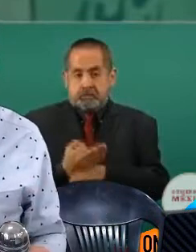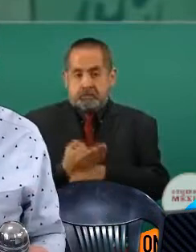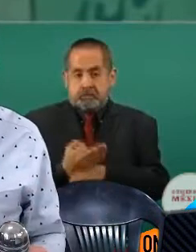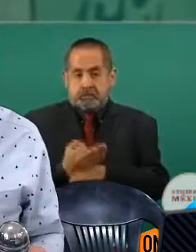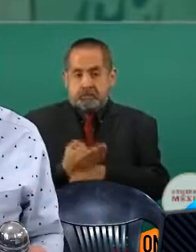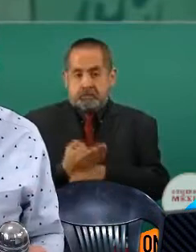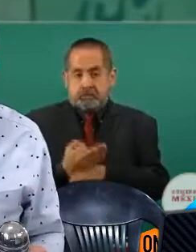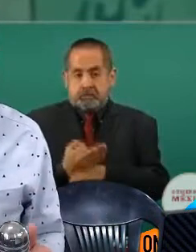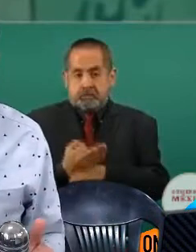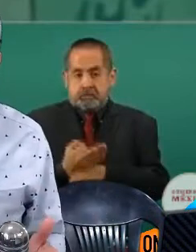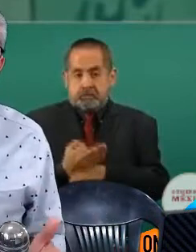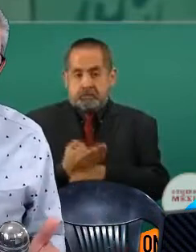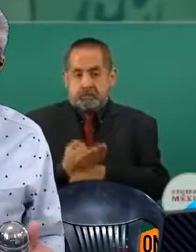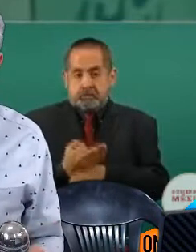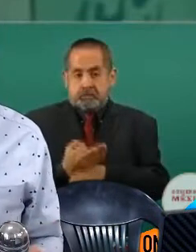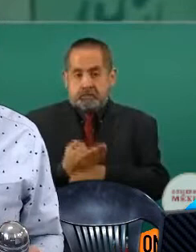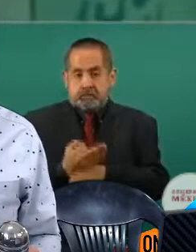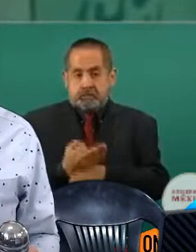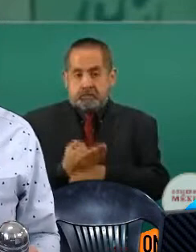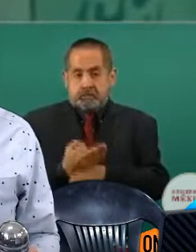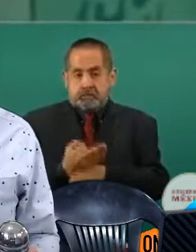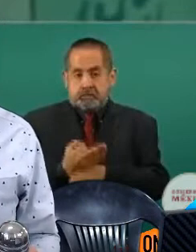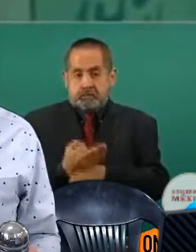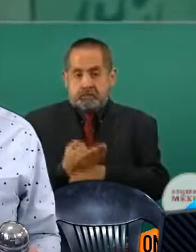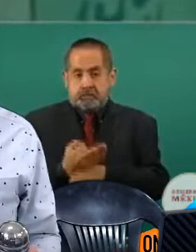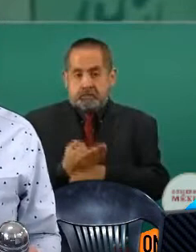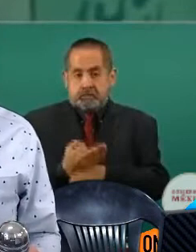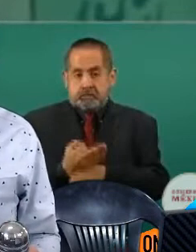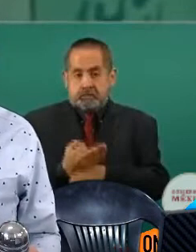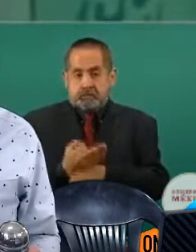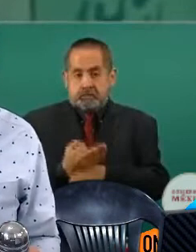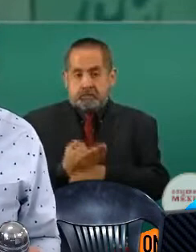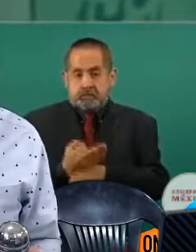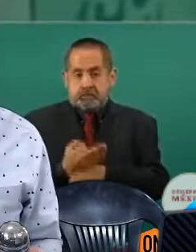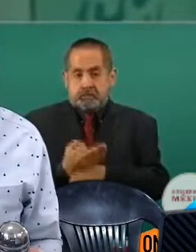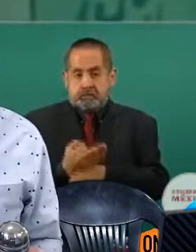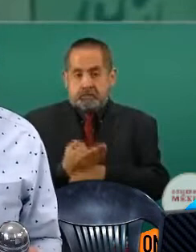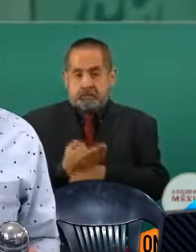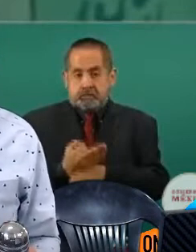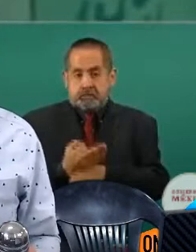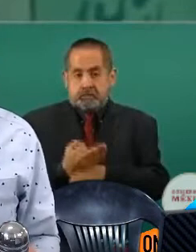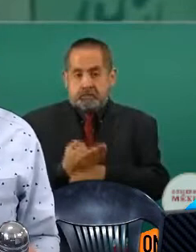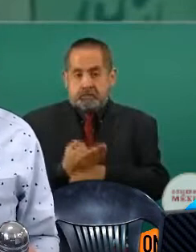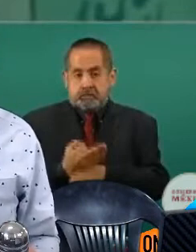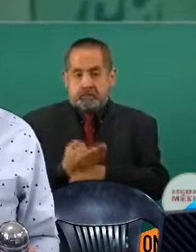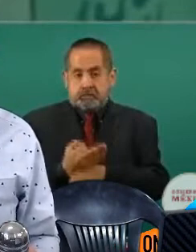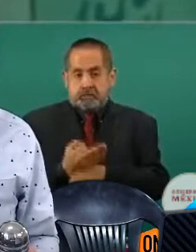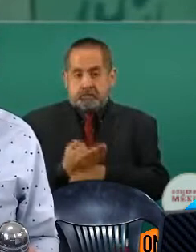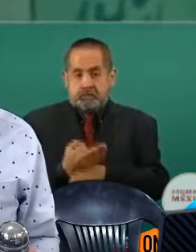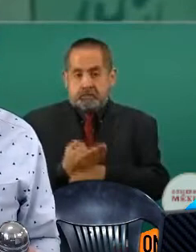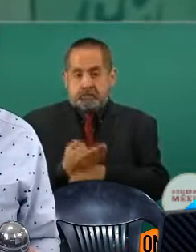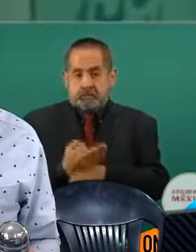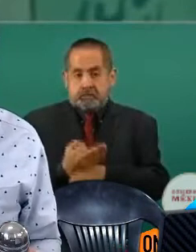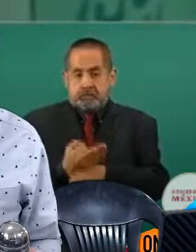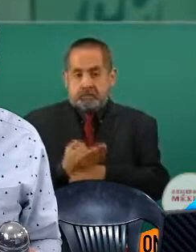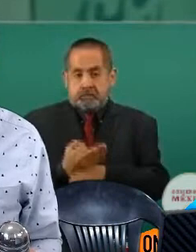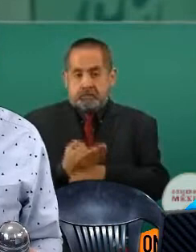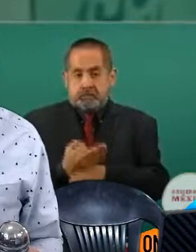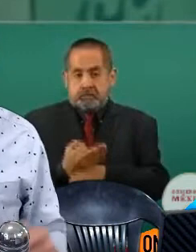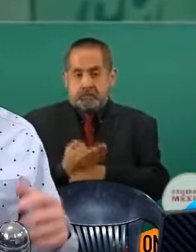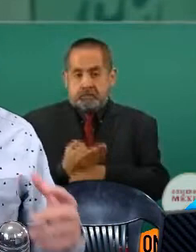pues es ni vergüenza siquiera, porque no tienen vergüenza. Ellos saben a lo que